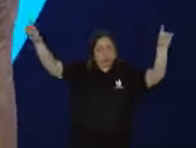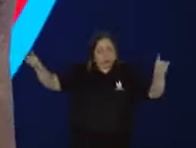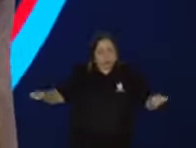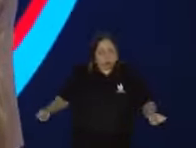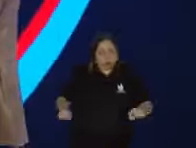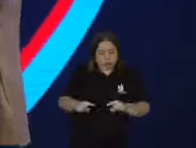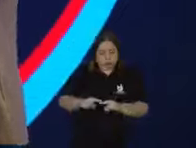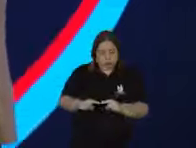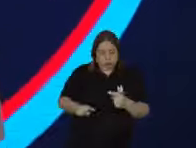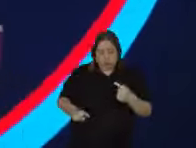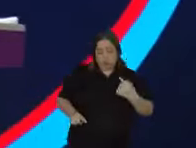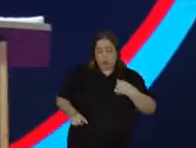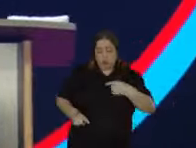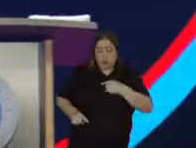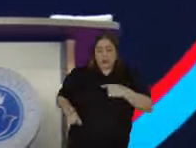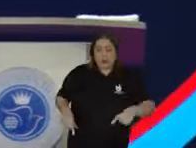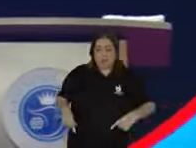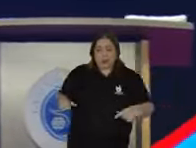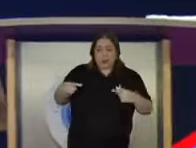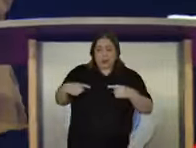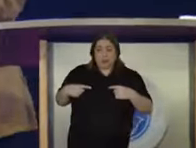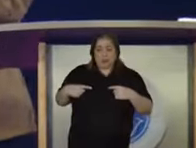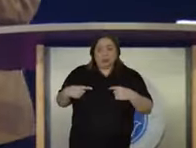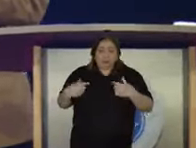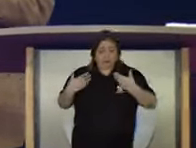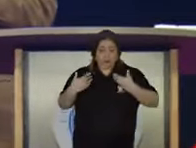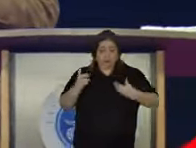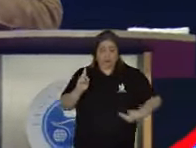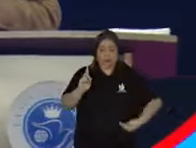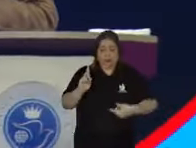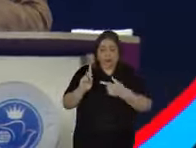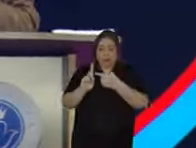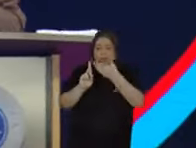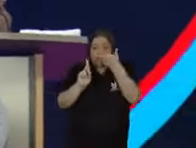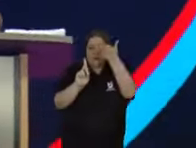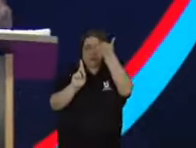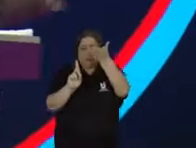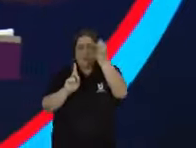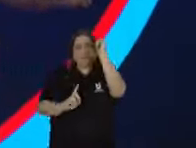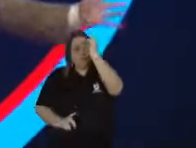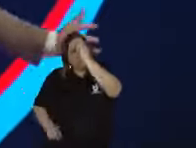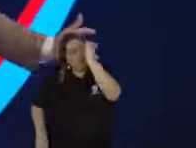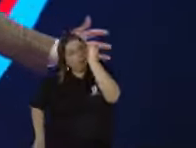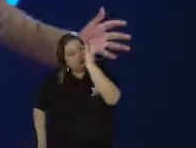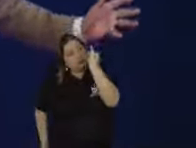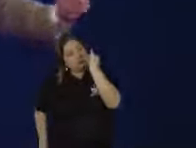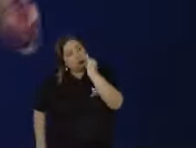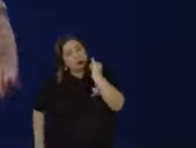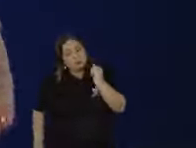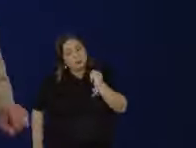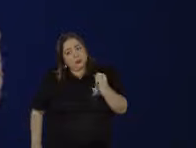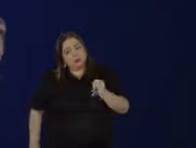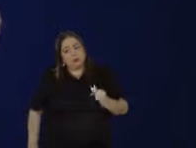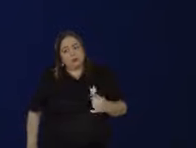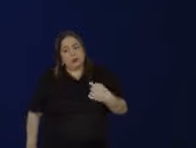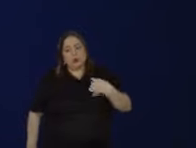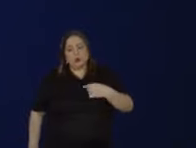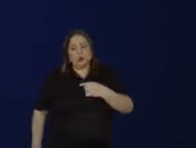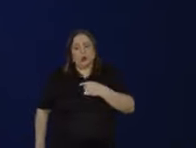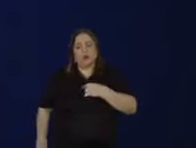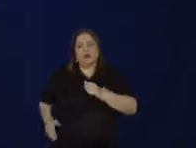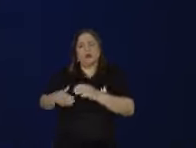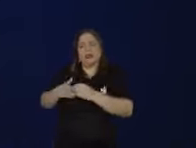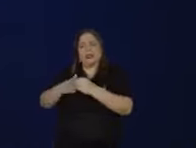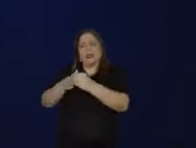vida, la persona de cada uno de nosotros. Nosotros que seguimos a Jesús diríamos, bueno,